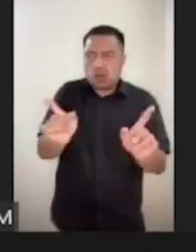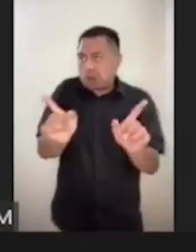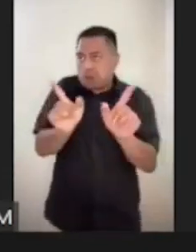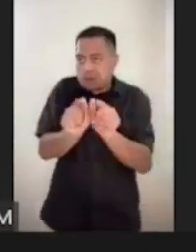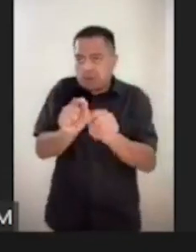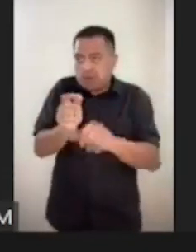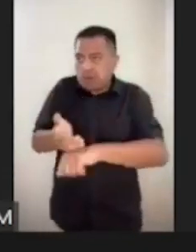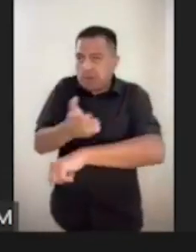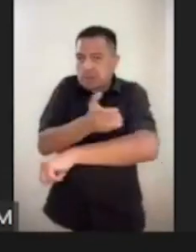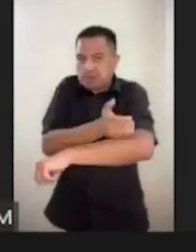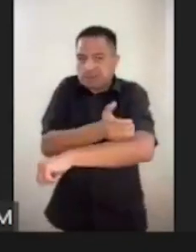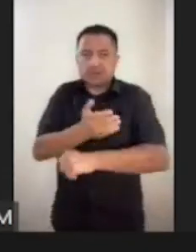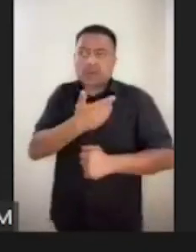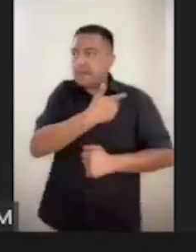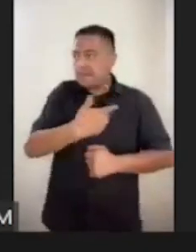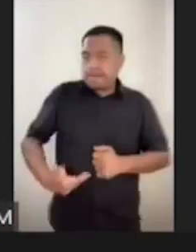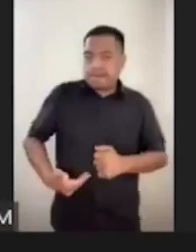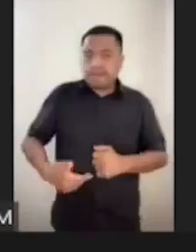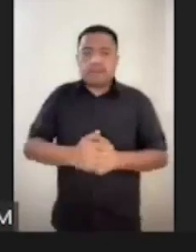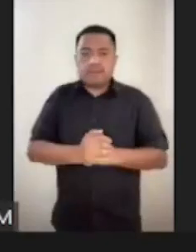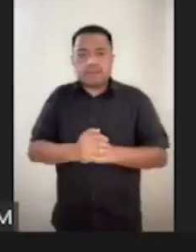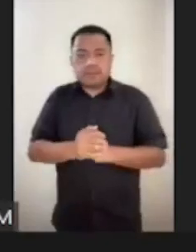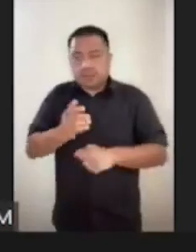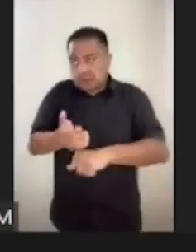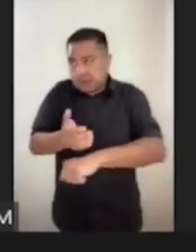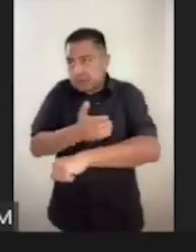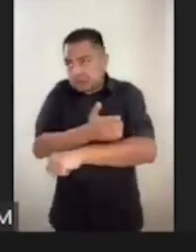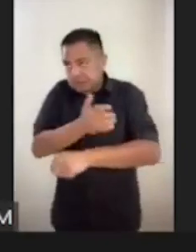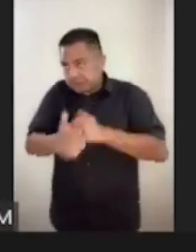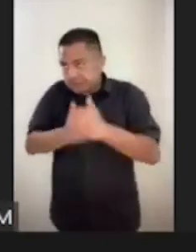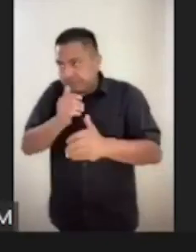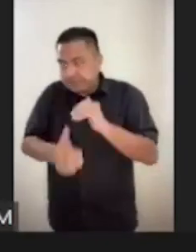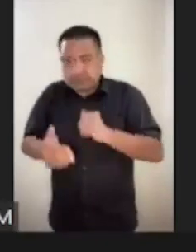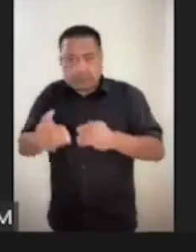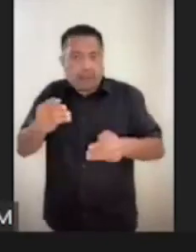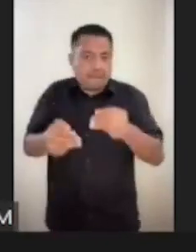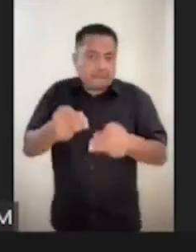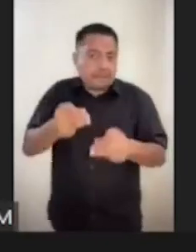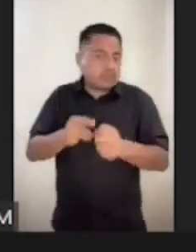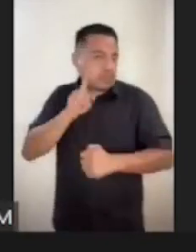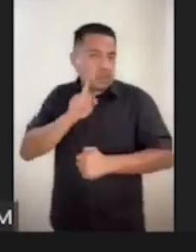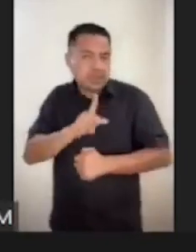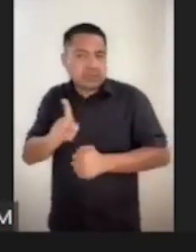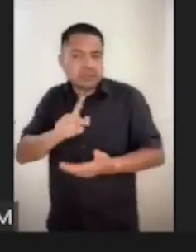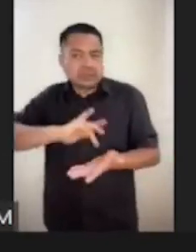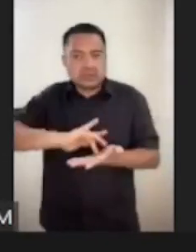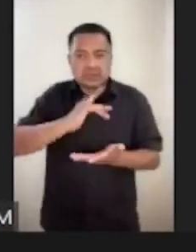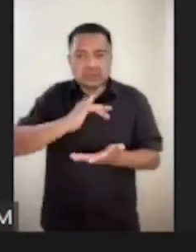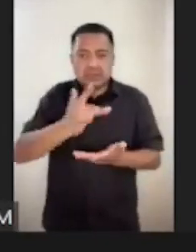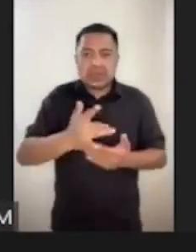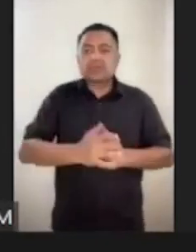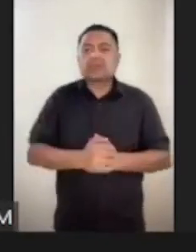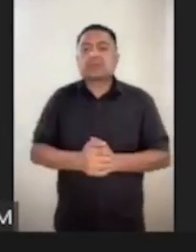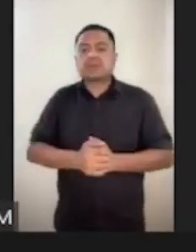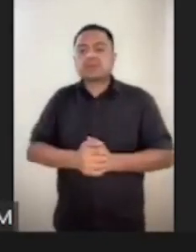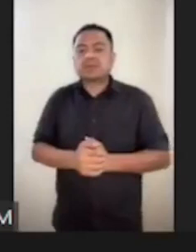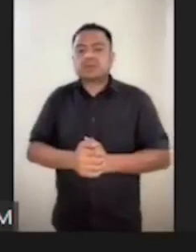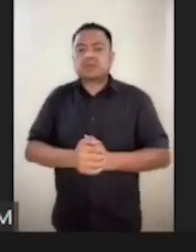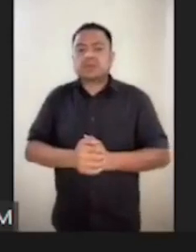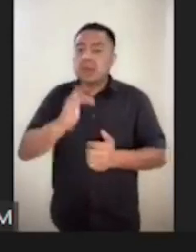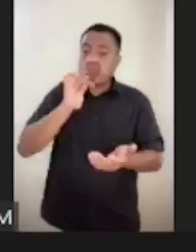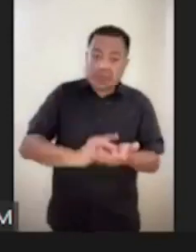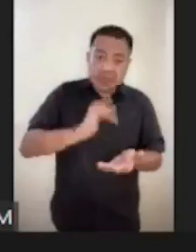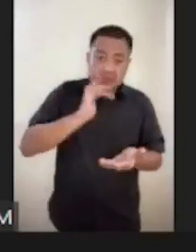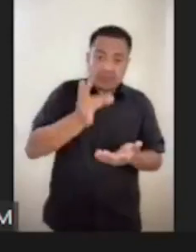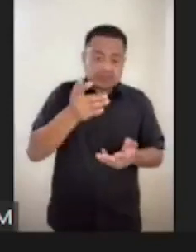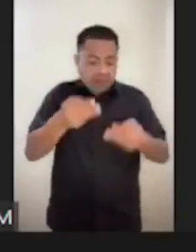Es cuanto, compañera presidenta, es cuanto, compañeras magistradas. Gracias. Gracias,